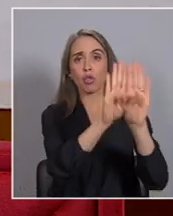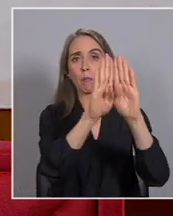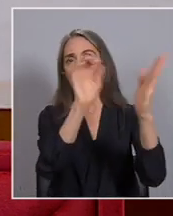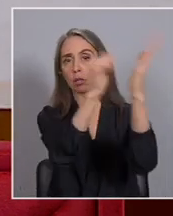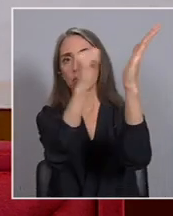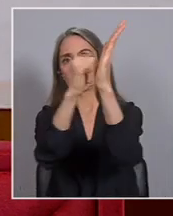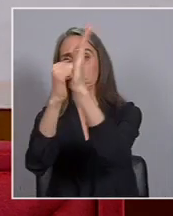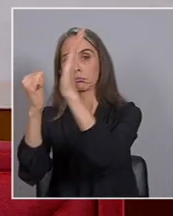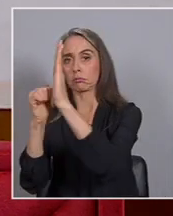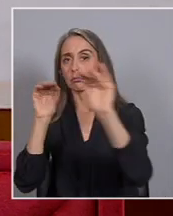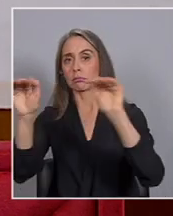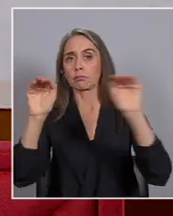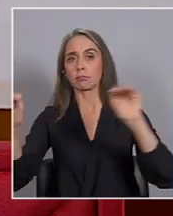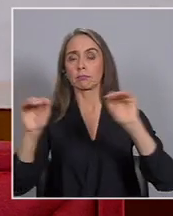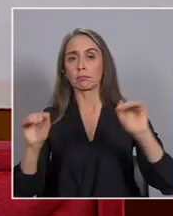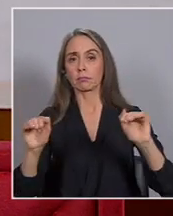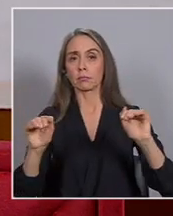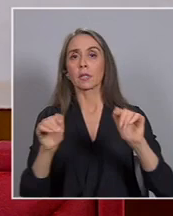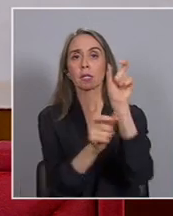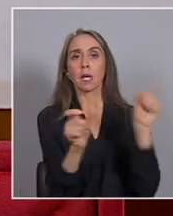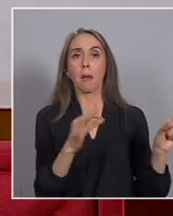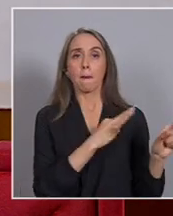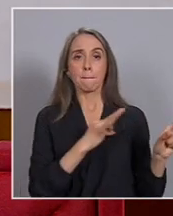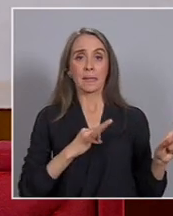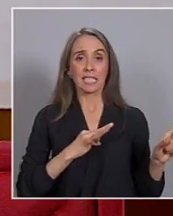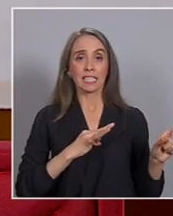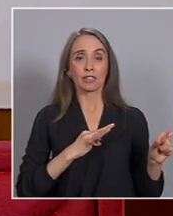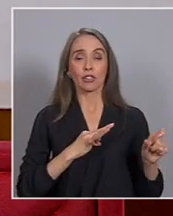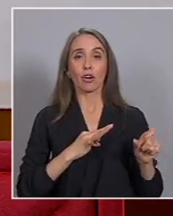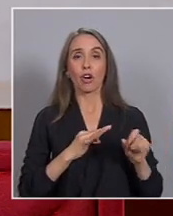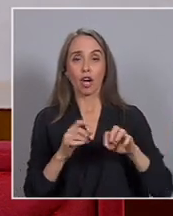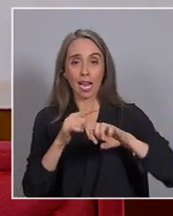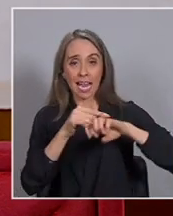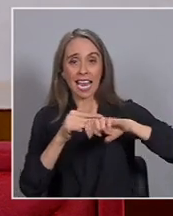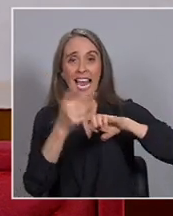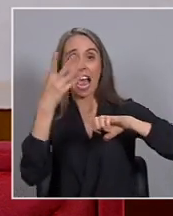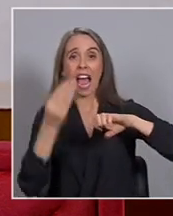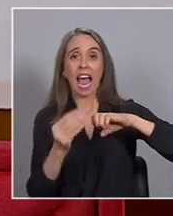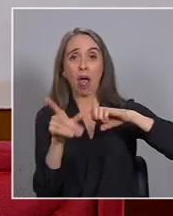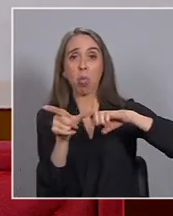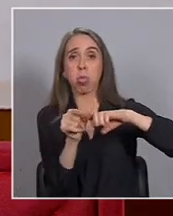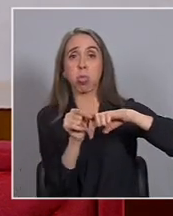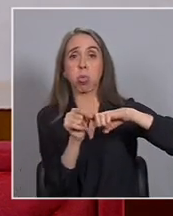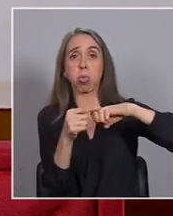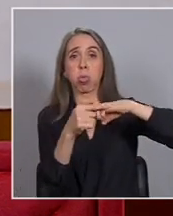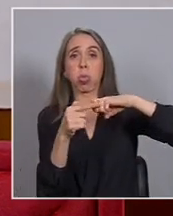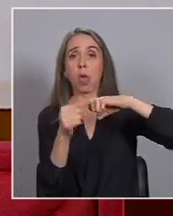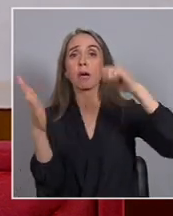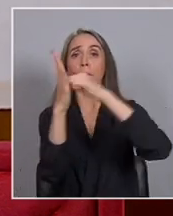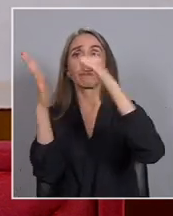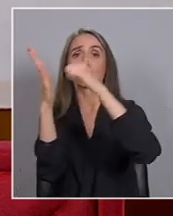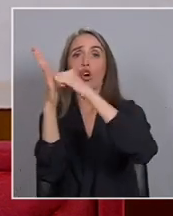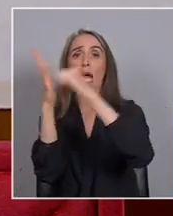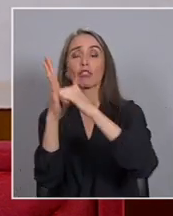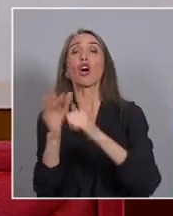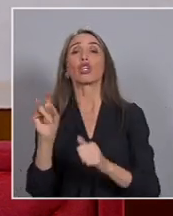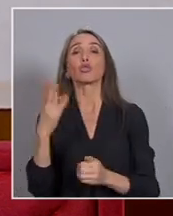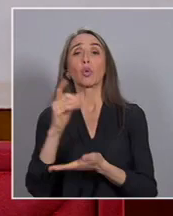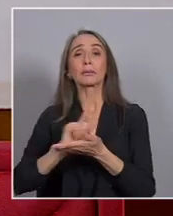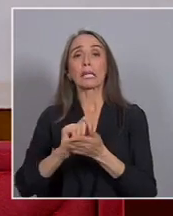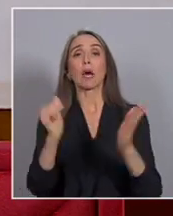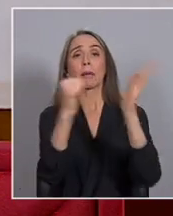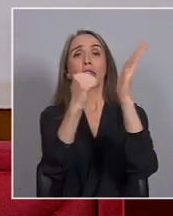todas las puertas. A nuestros ministros se les gastarán los nudillos y a nuestros subsecretarios también, para tener todas